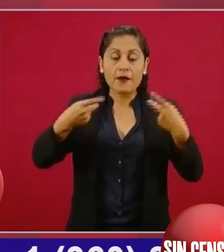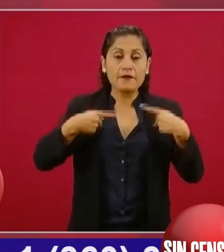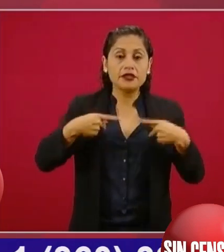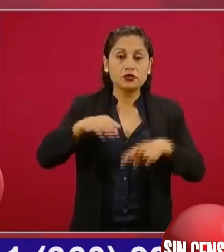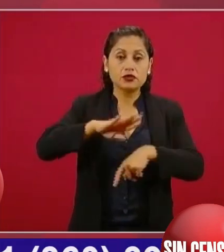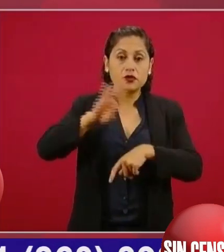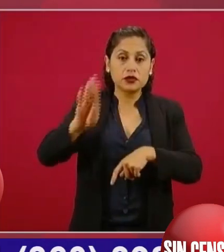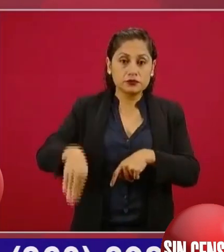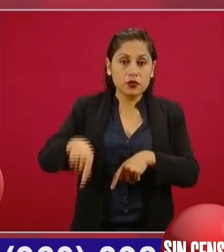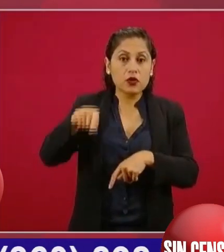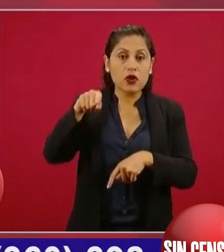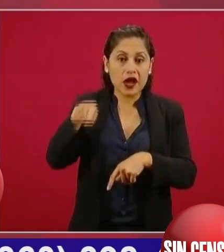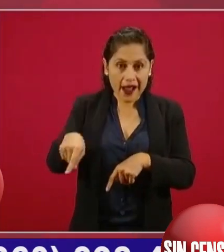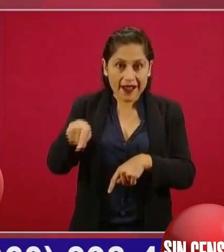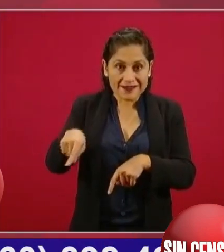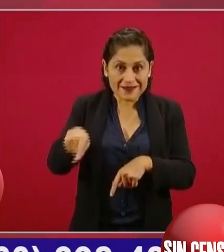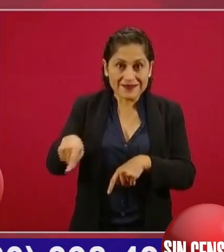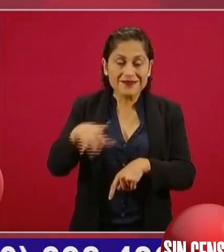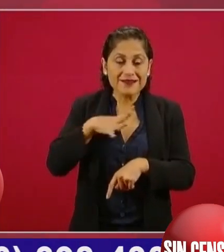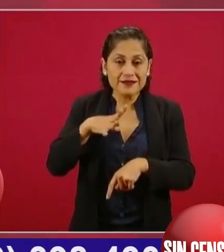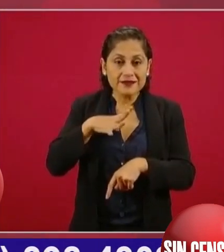cerca de 2.000 millones de pesos.